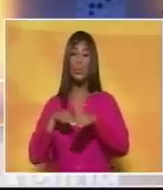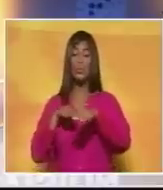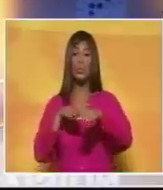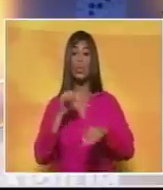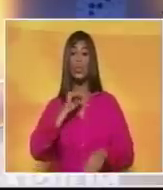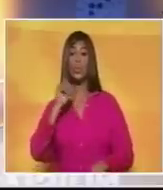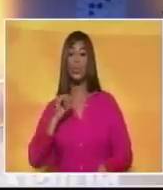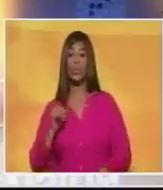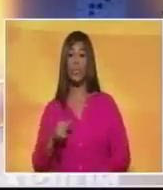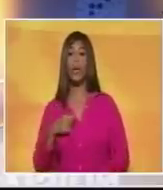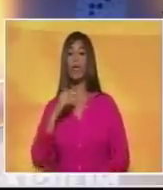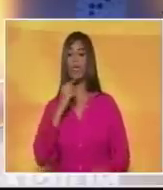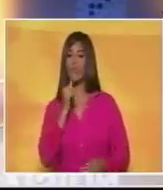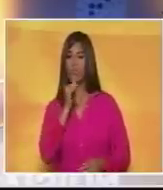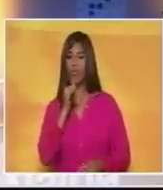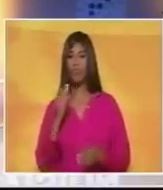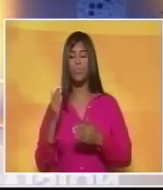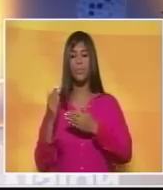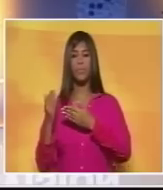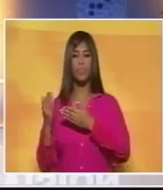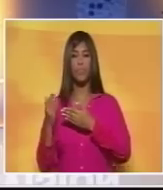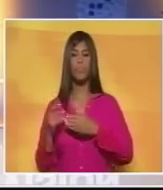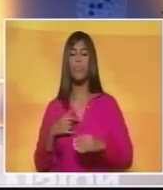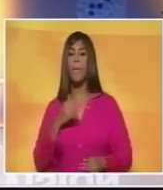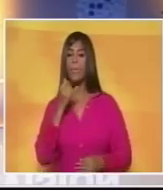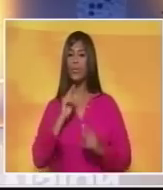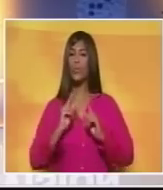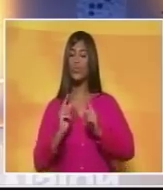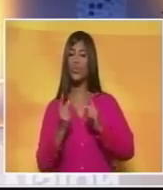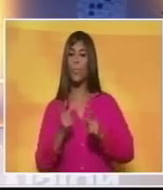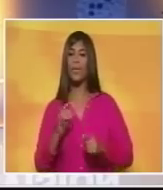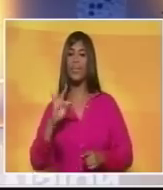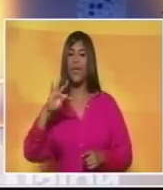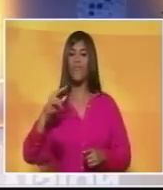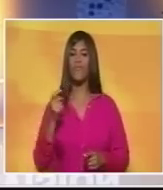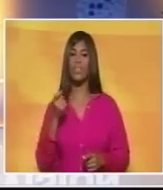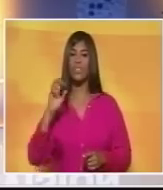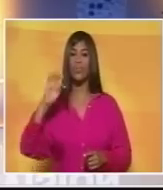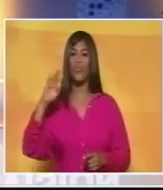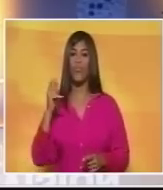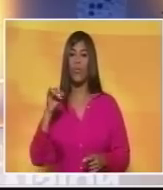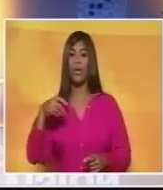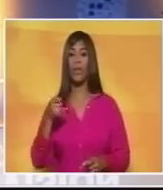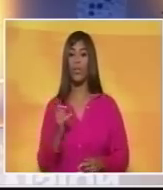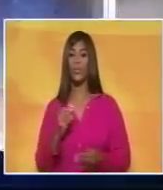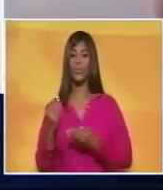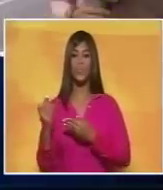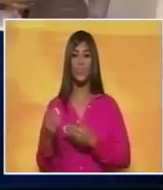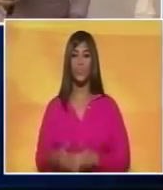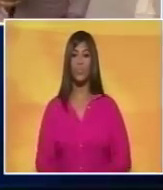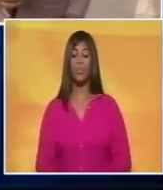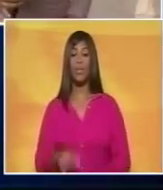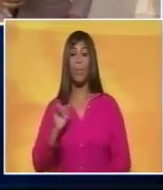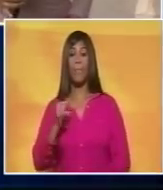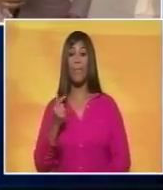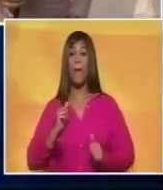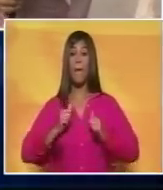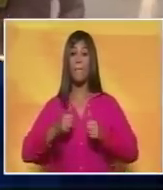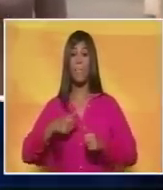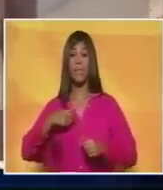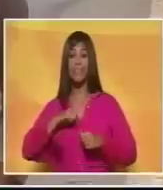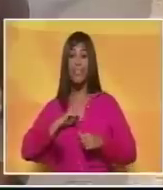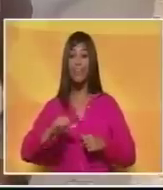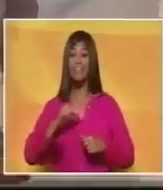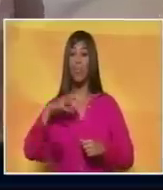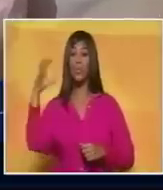Sulimar Dudamel nos reporta desde esta zona de la autopista Francisco Fajardo. Adelante, Sulimar, te escuchamos. Debido al inicio del periodo